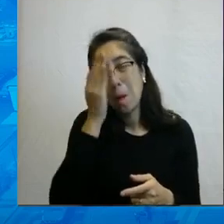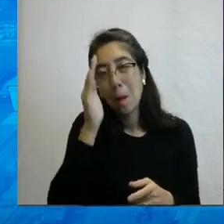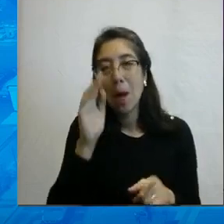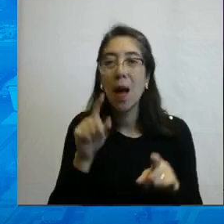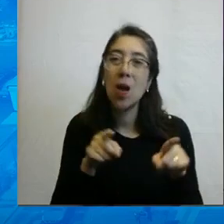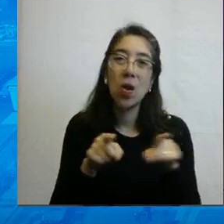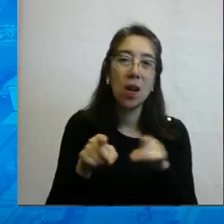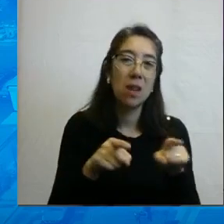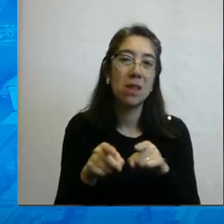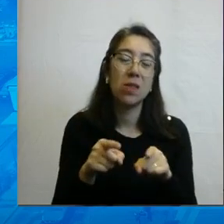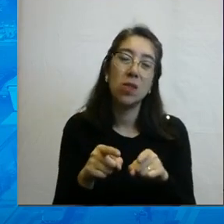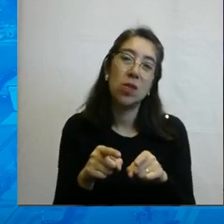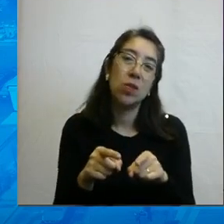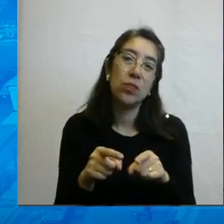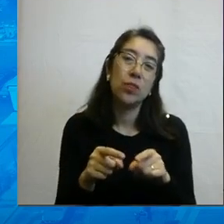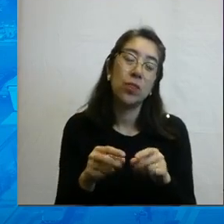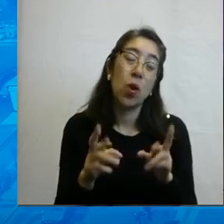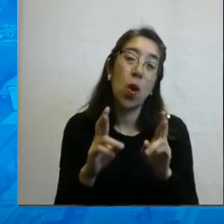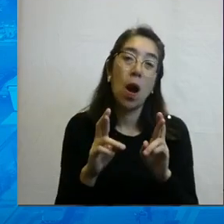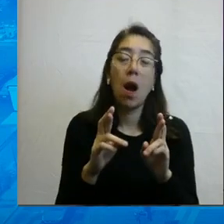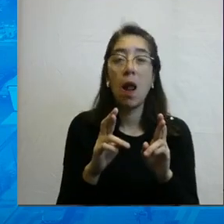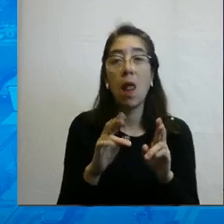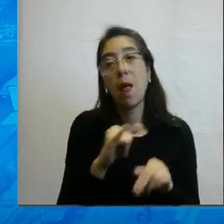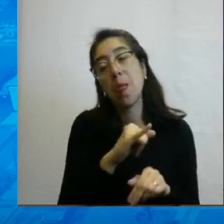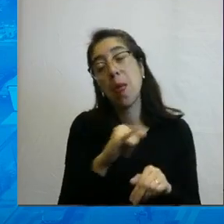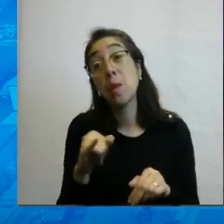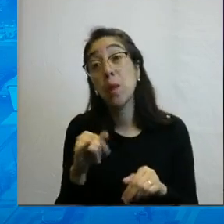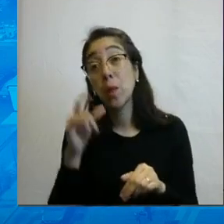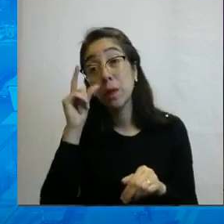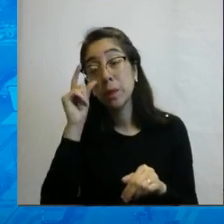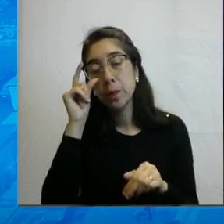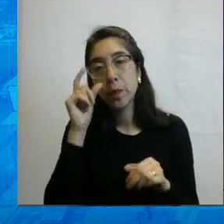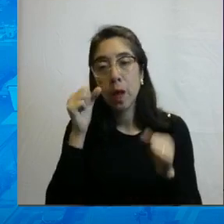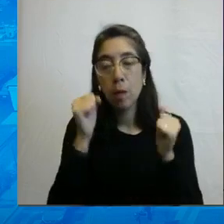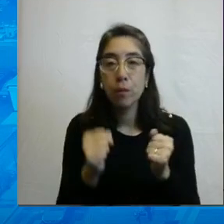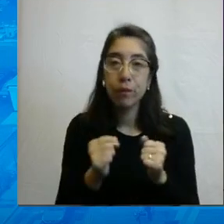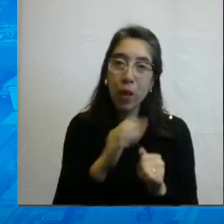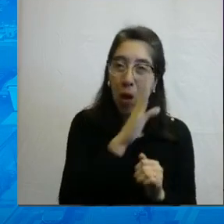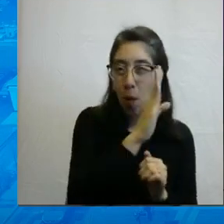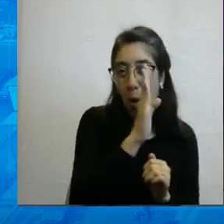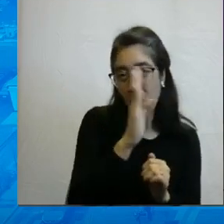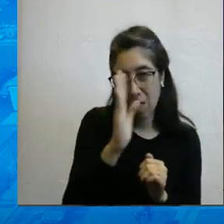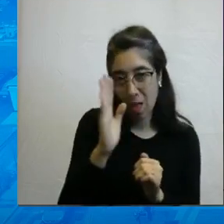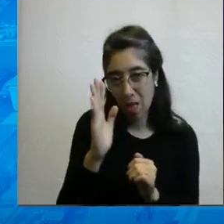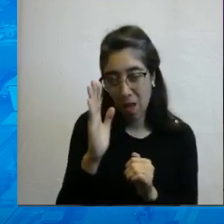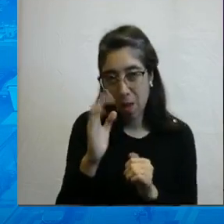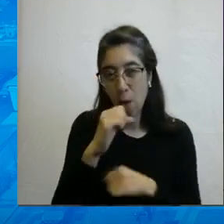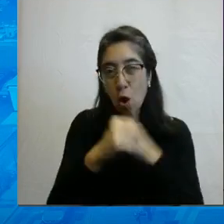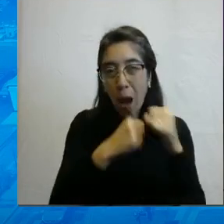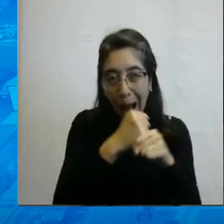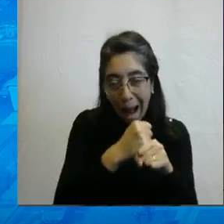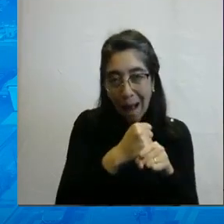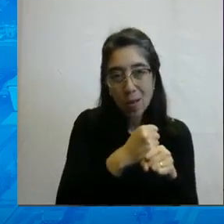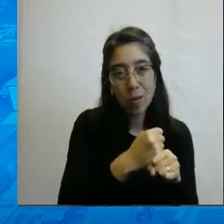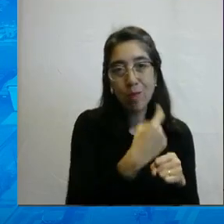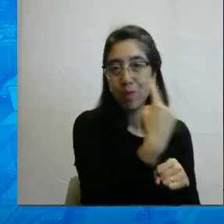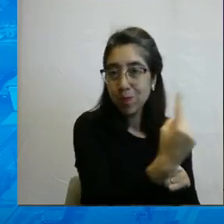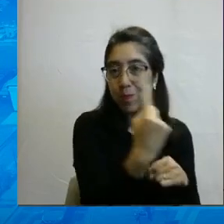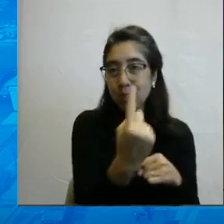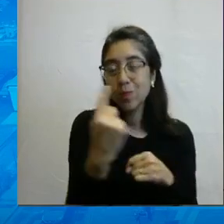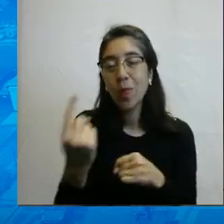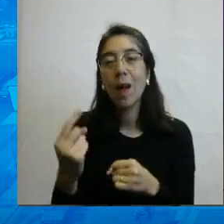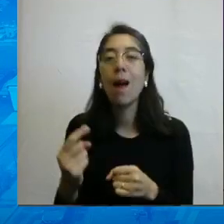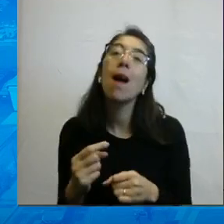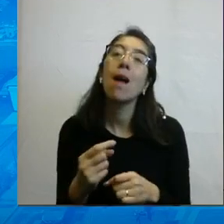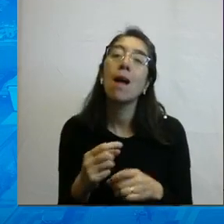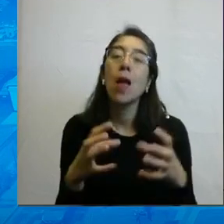se pueda volver a clasificar los regalos que ya quedan en bodega y no vuelva a suceder. Y como dato, recordemos que las redes